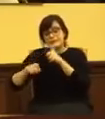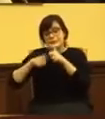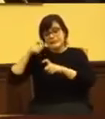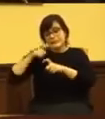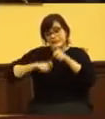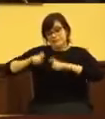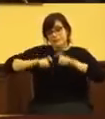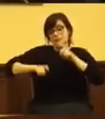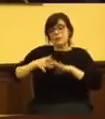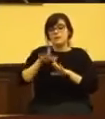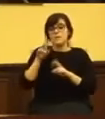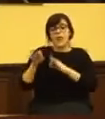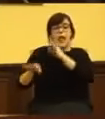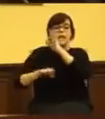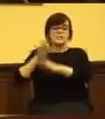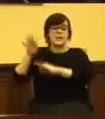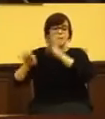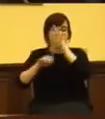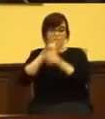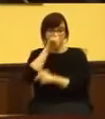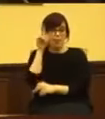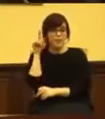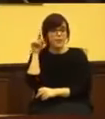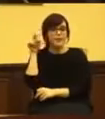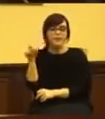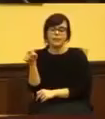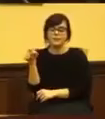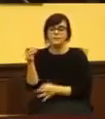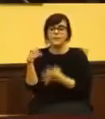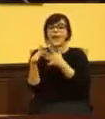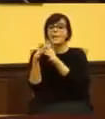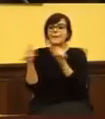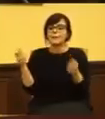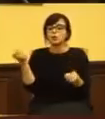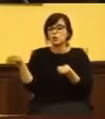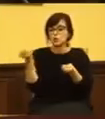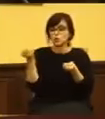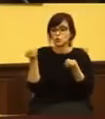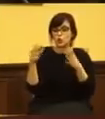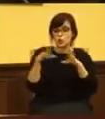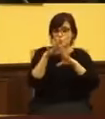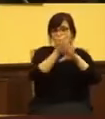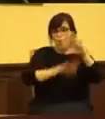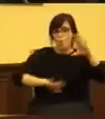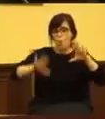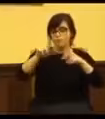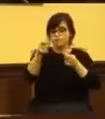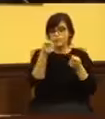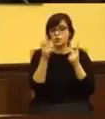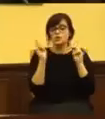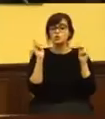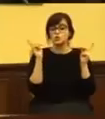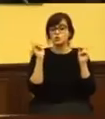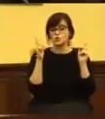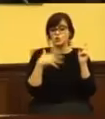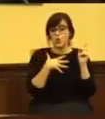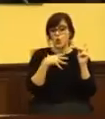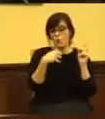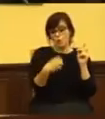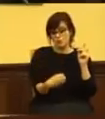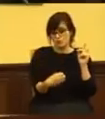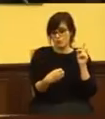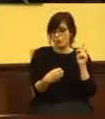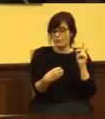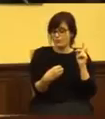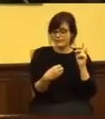que se está tramitando en la Asamblea de Madrid que viene a regular este tipo de eventos en todo el ámbito de la Comunidad de Madrid, porque esto no ha sido exclusivo del